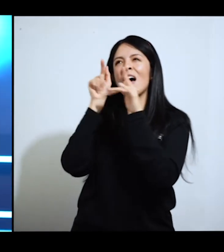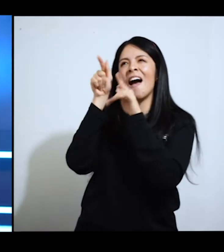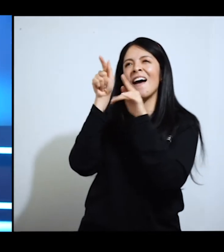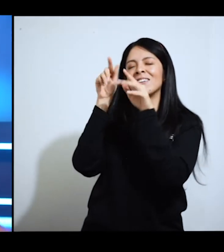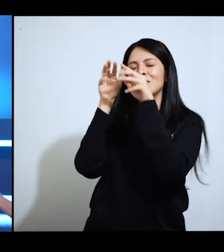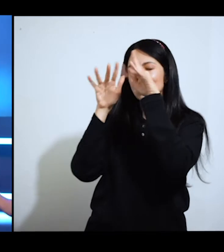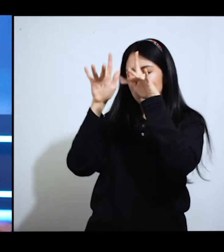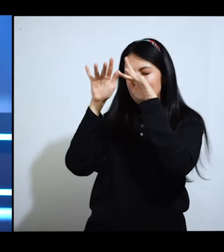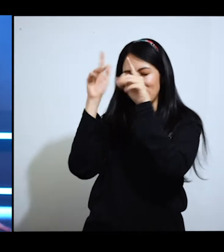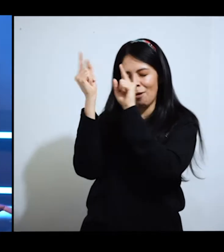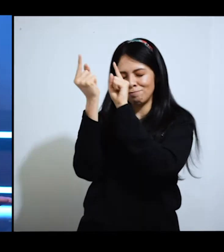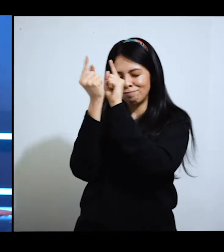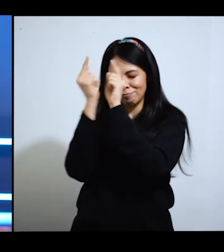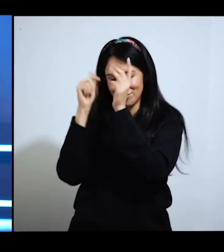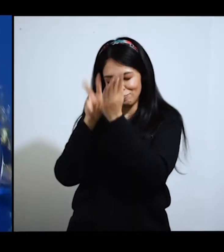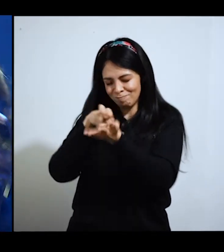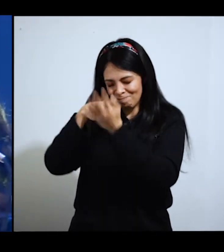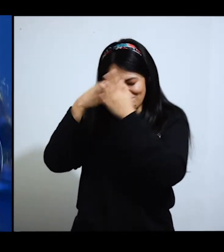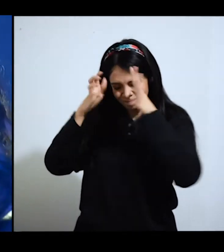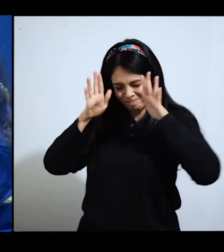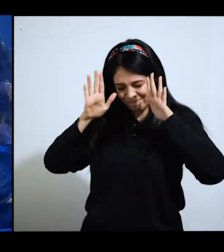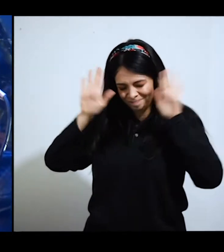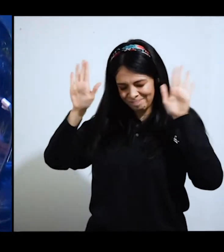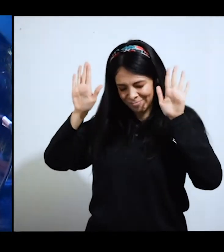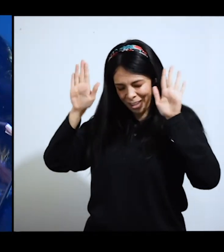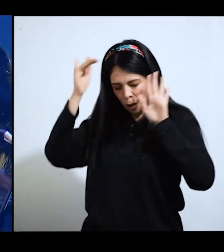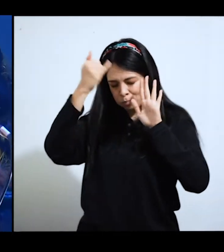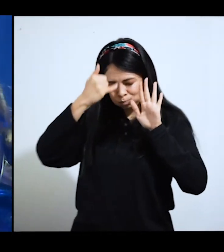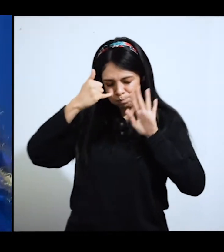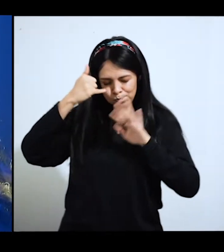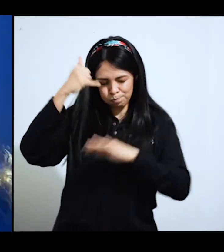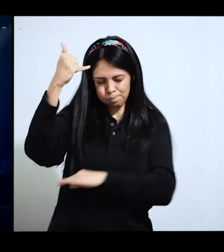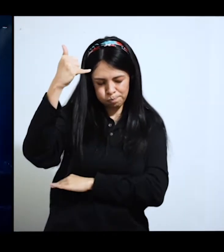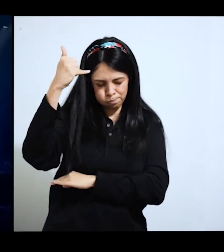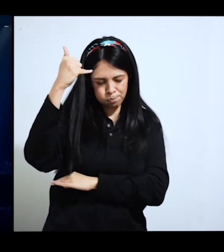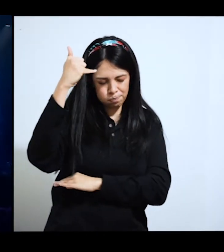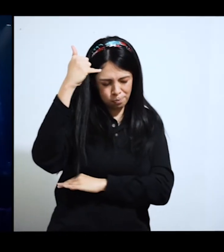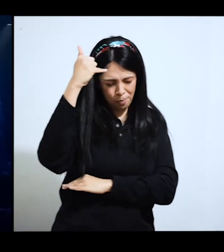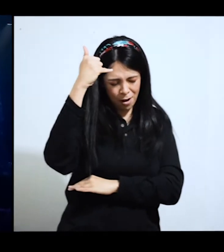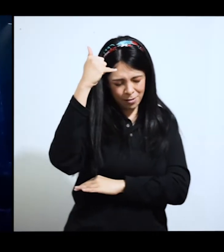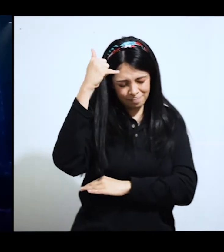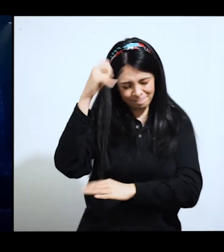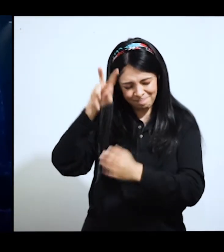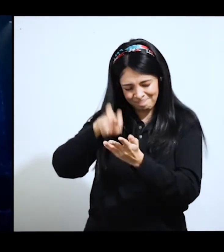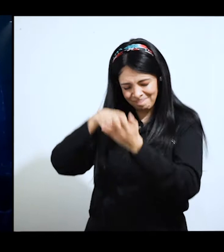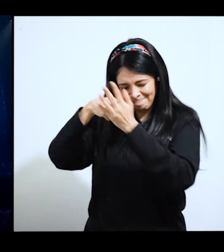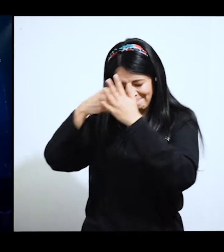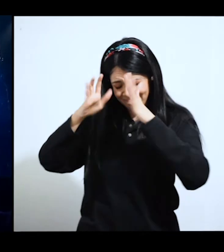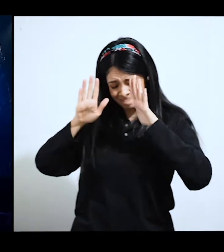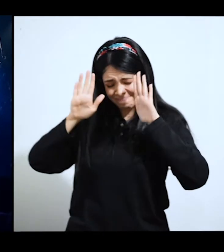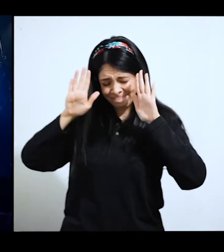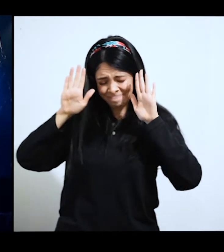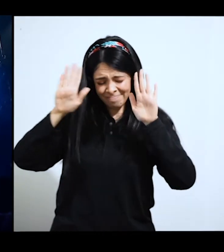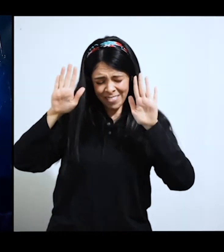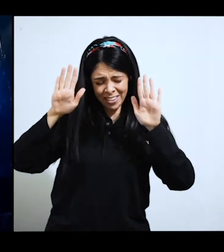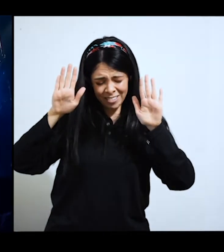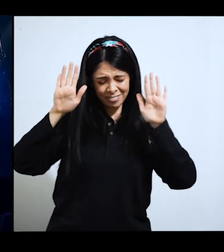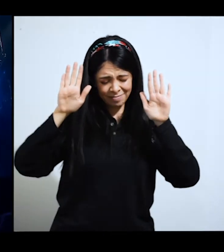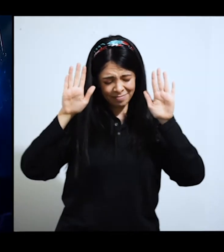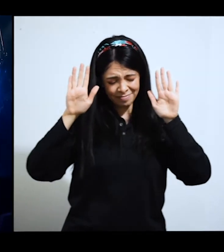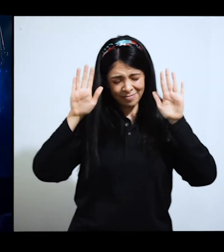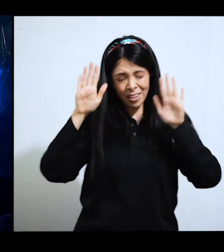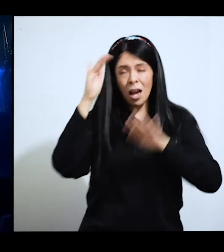grande que estar a tus pies, que estar a tus